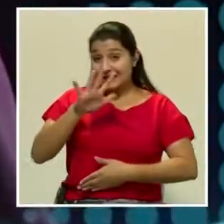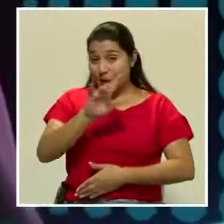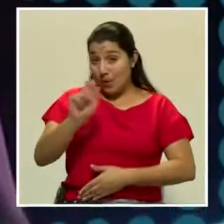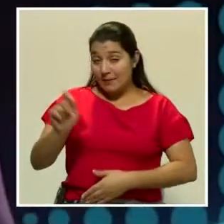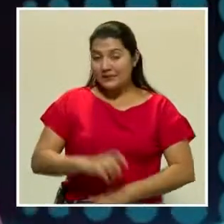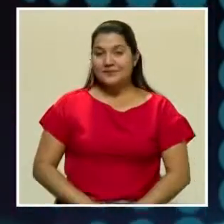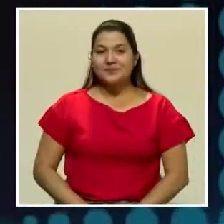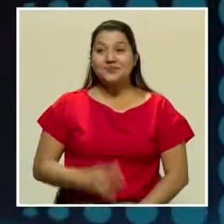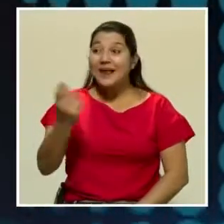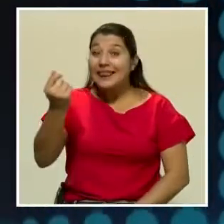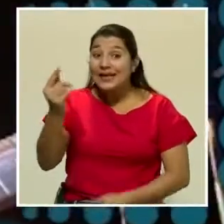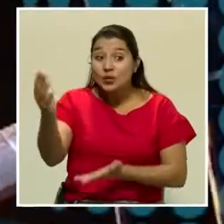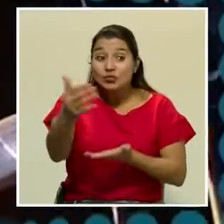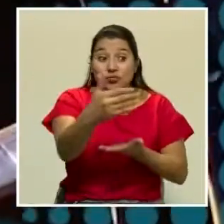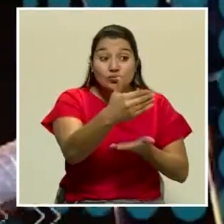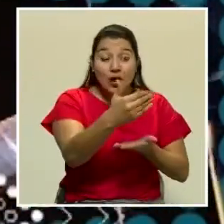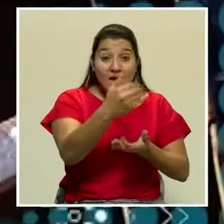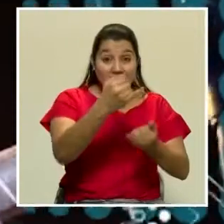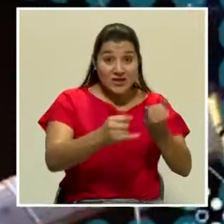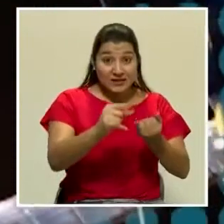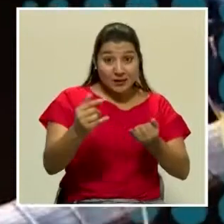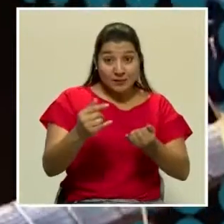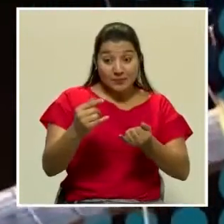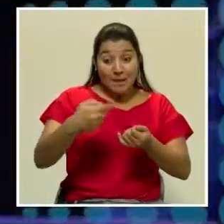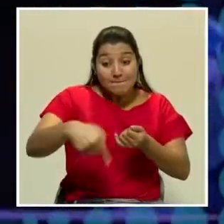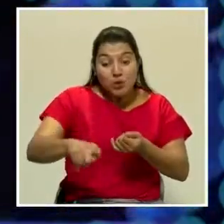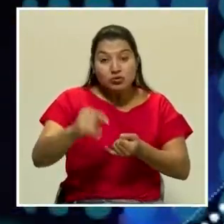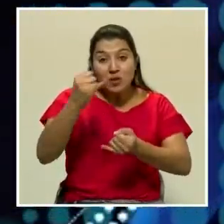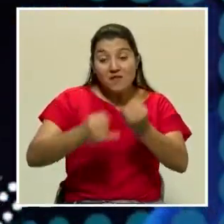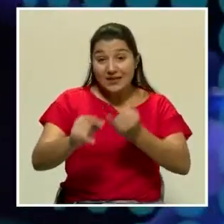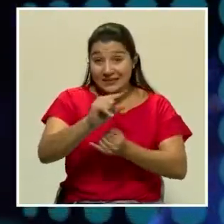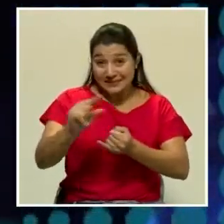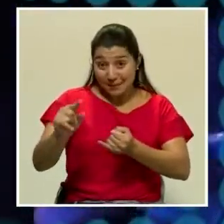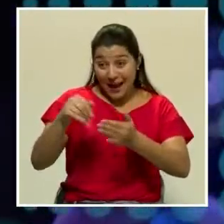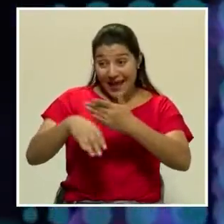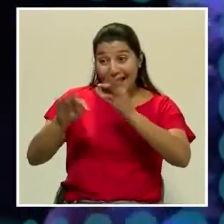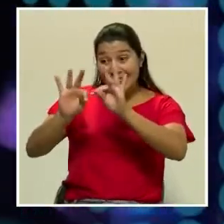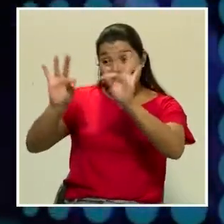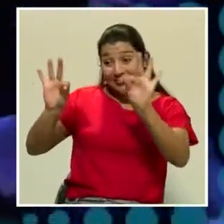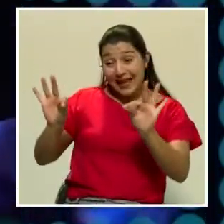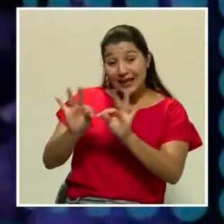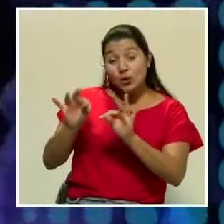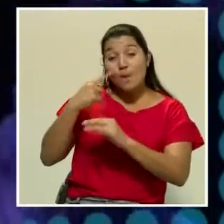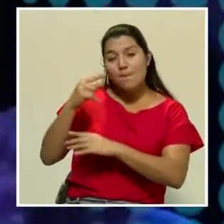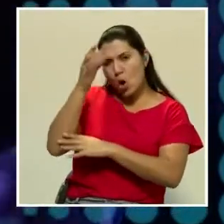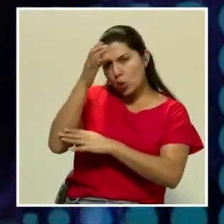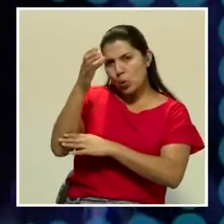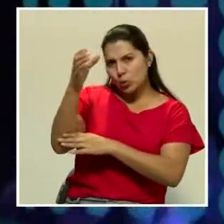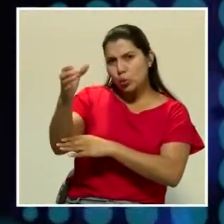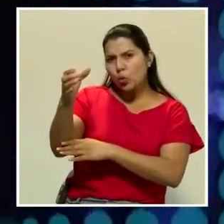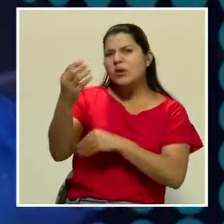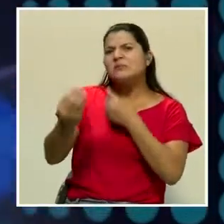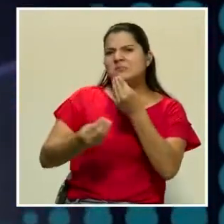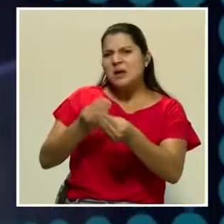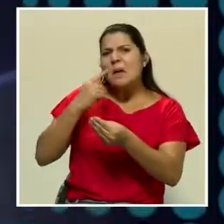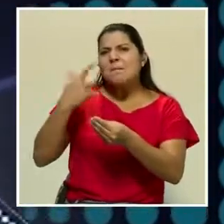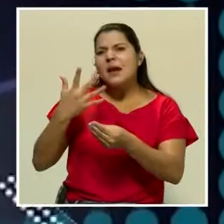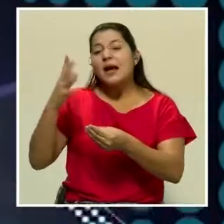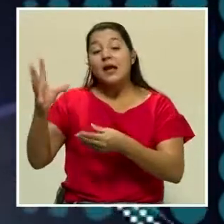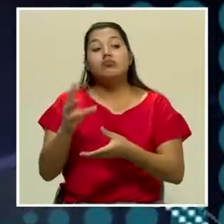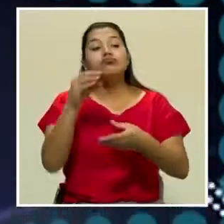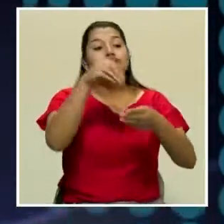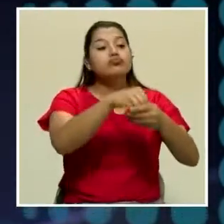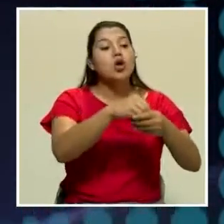El dinero recaudado este fin de semana en la Teletón por la Cultura entrará al Fondo Nacional de Emergencias de la Comisión Nacional de Emergencias